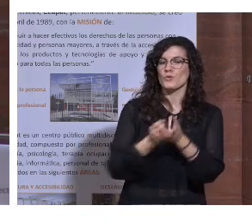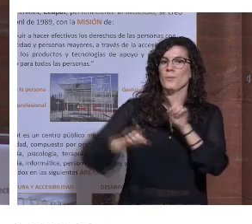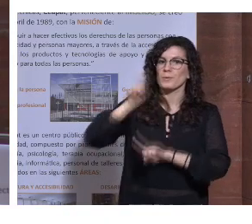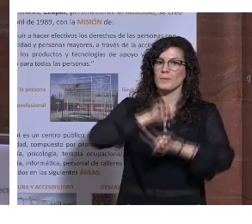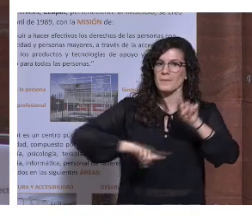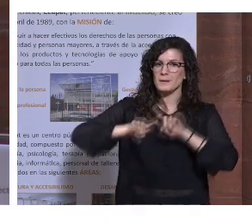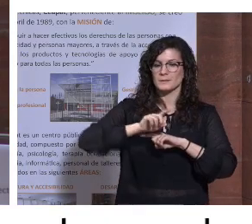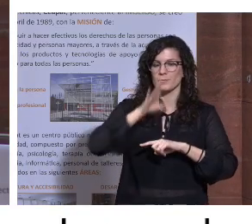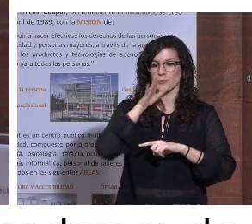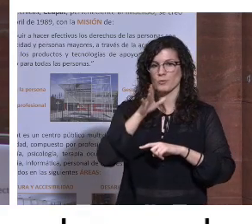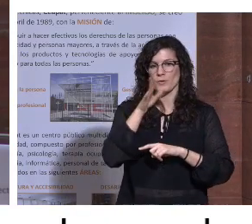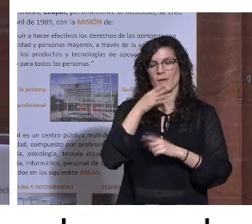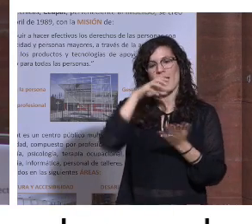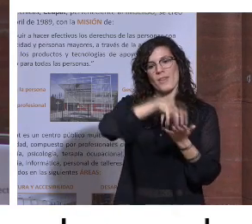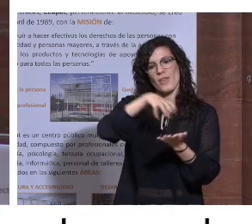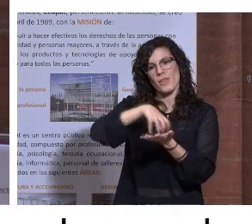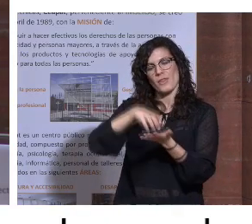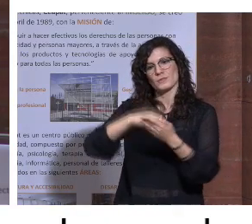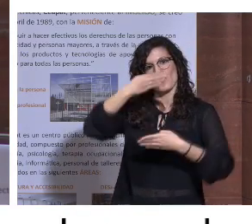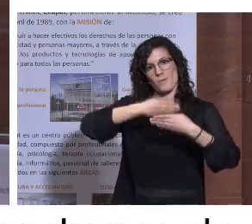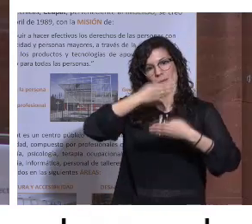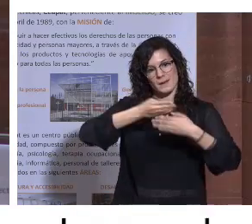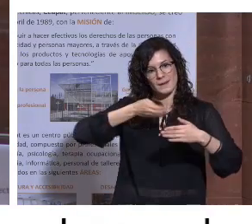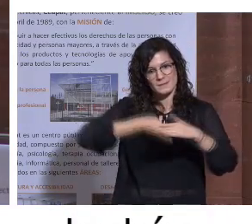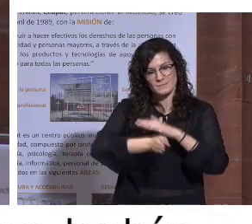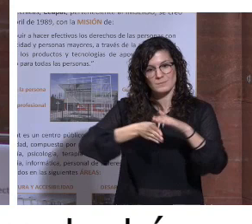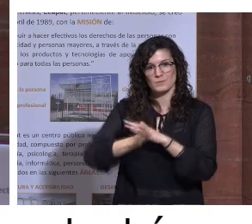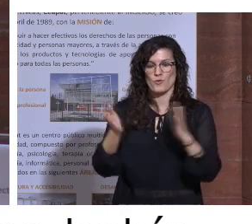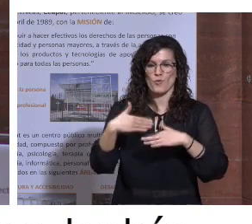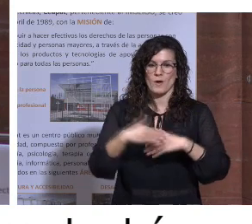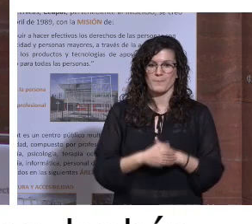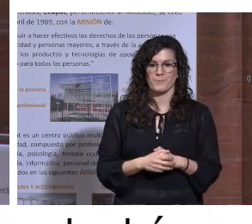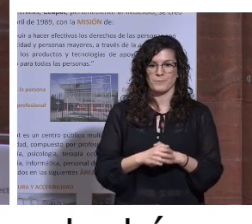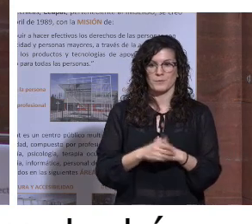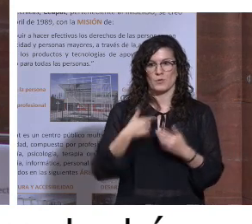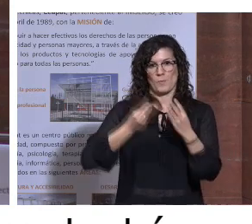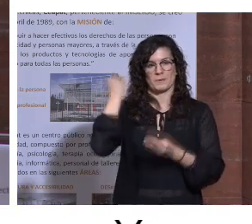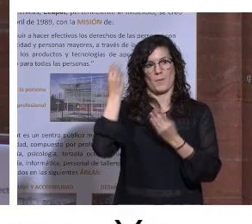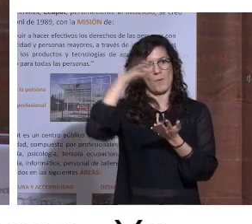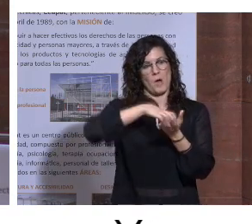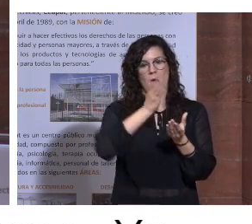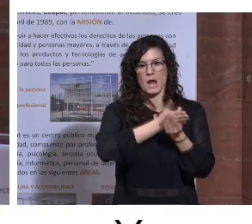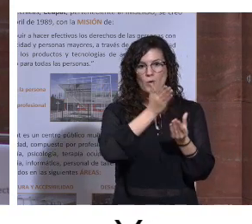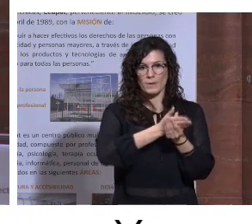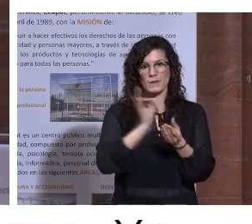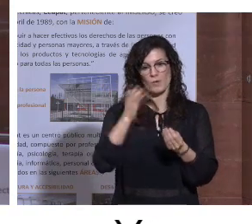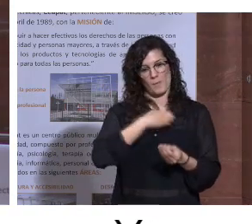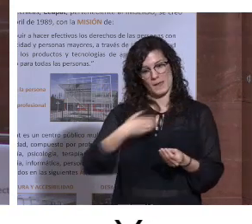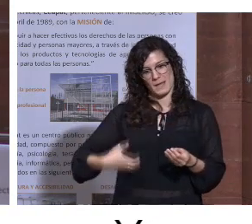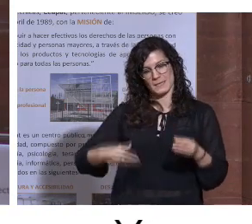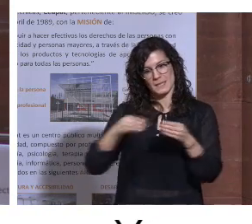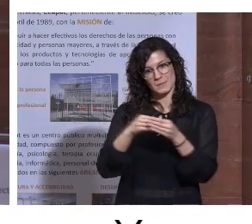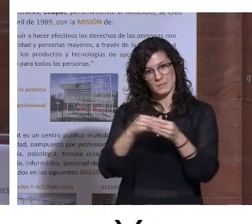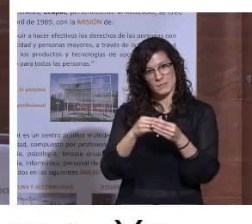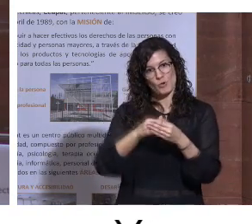centros con eliminación de barreras. Yo dije, pues desde luego el de Alcobendas y el de Vallecas del Inserso no